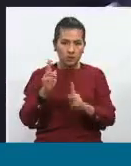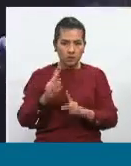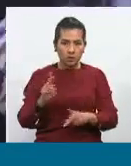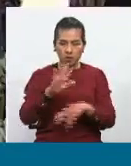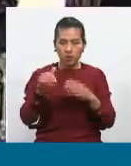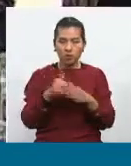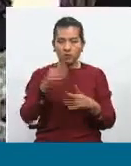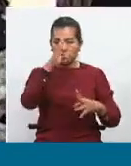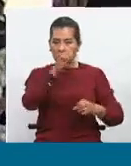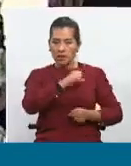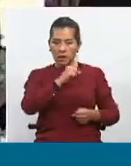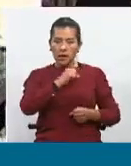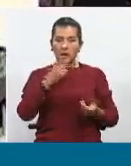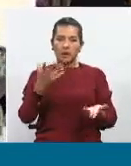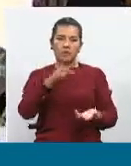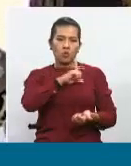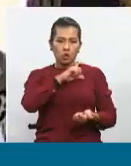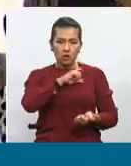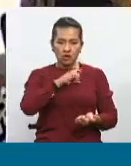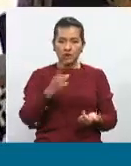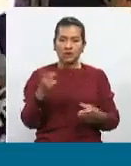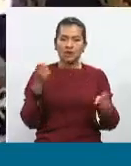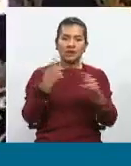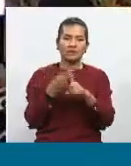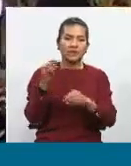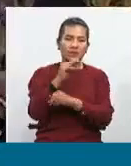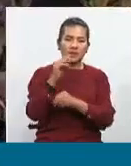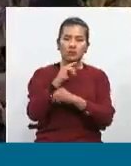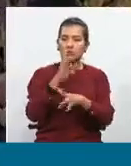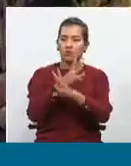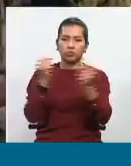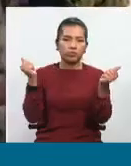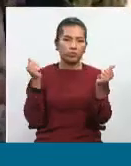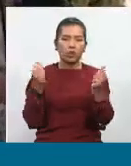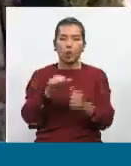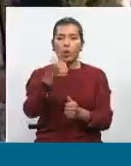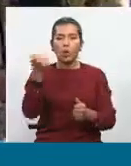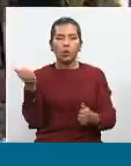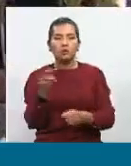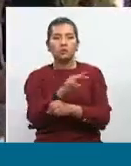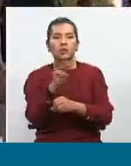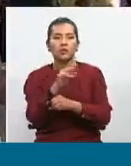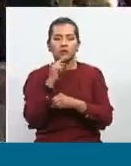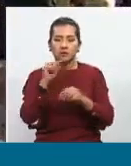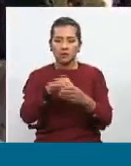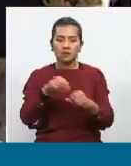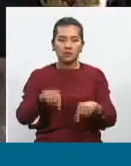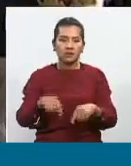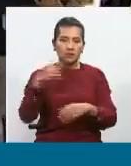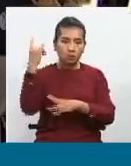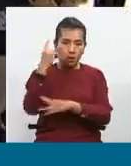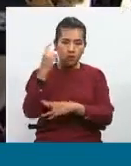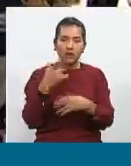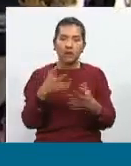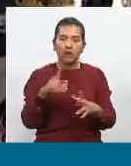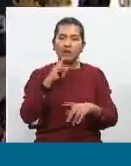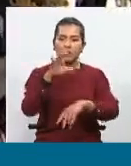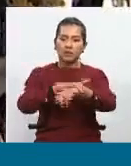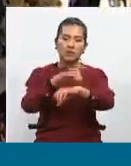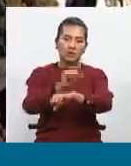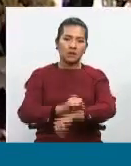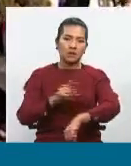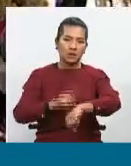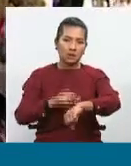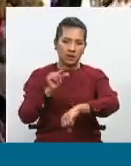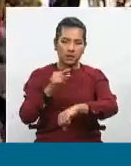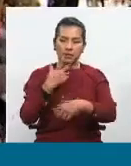militares, policías, exministros prófugos, otros ministros que están en Bolivia, que están con detención preventiva, que